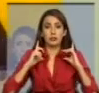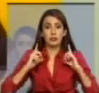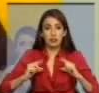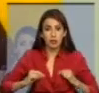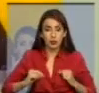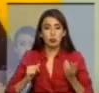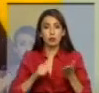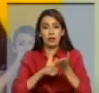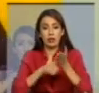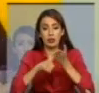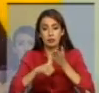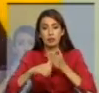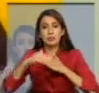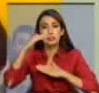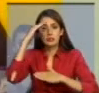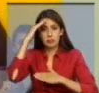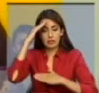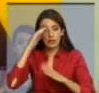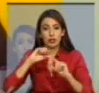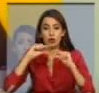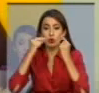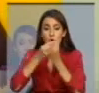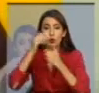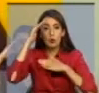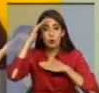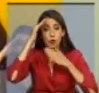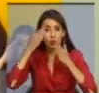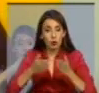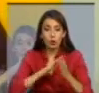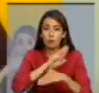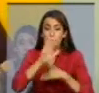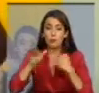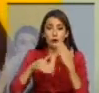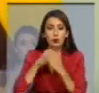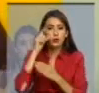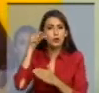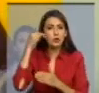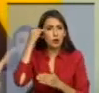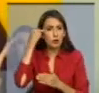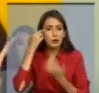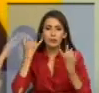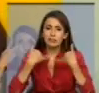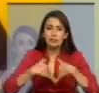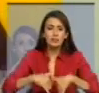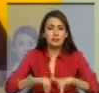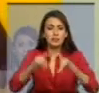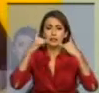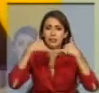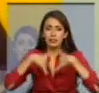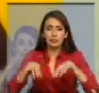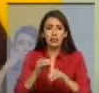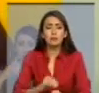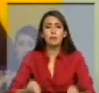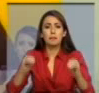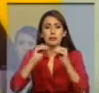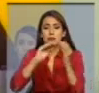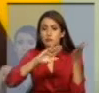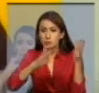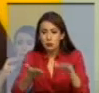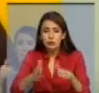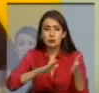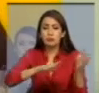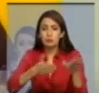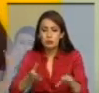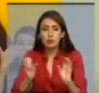el Ministerio del Interior, la Policía Nacional y todo el gobierno, el hecho de que sigan reportándose nuevos casos sospechosos que